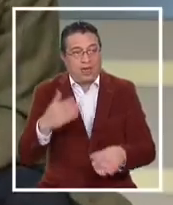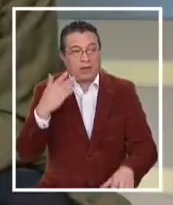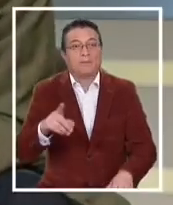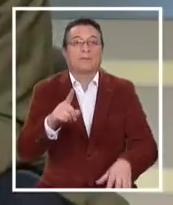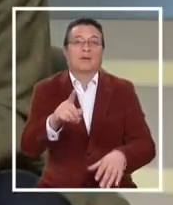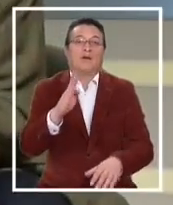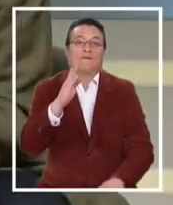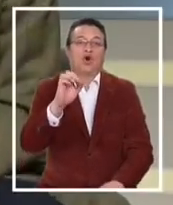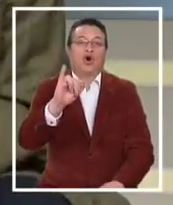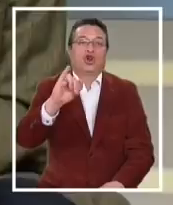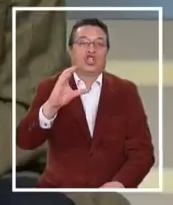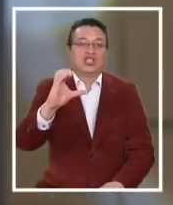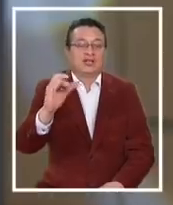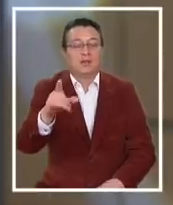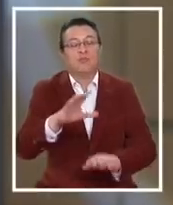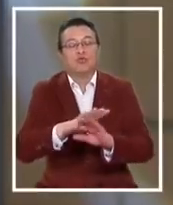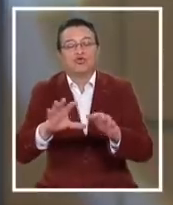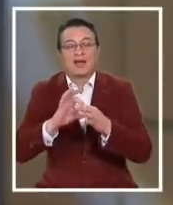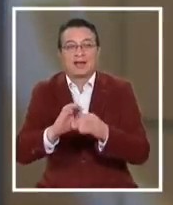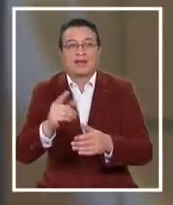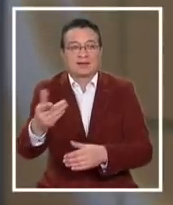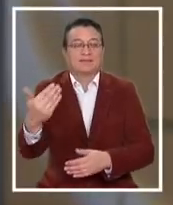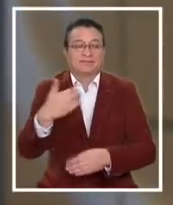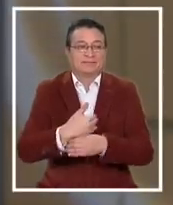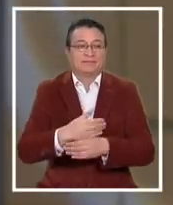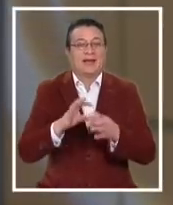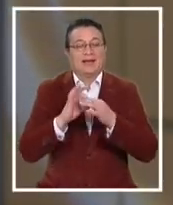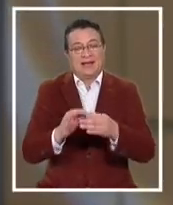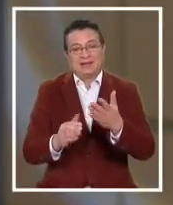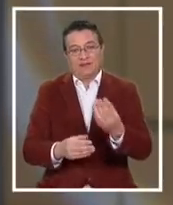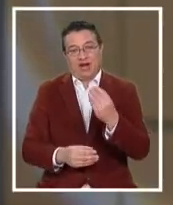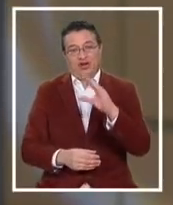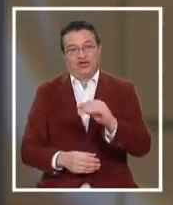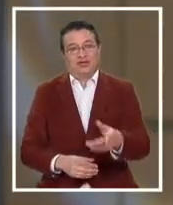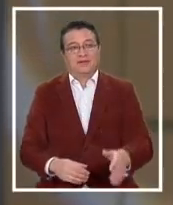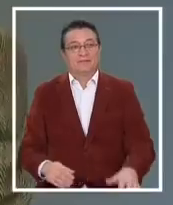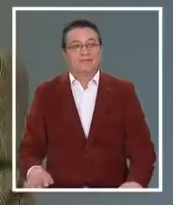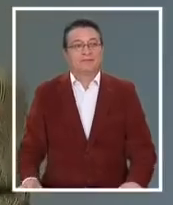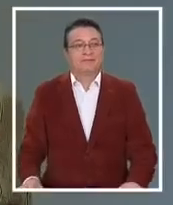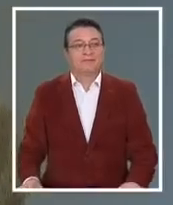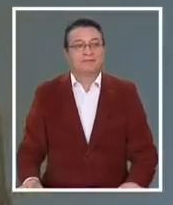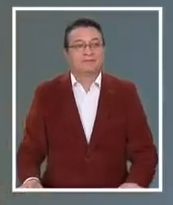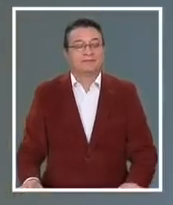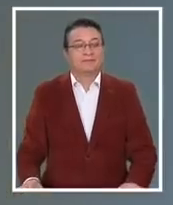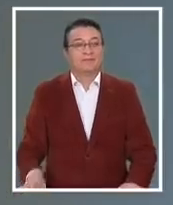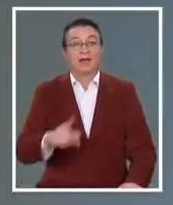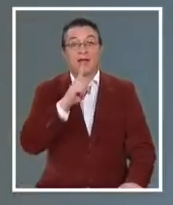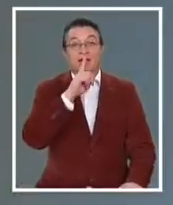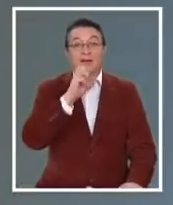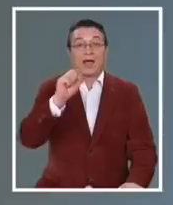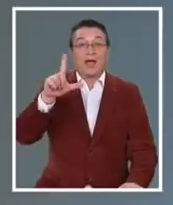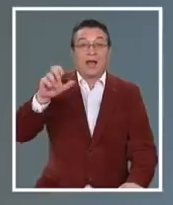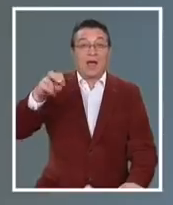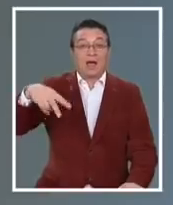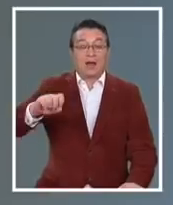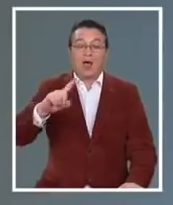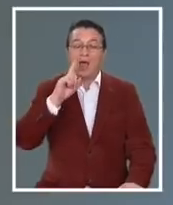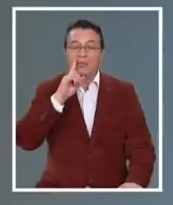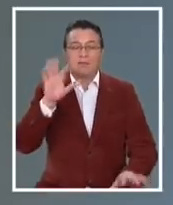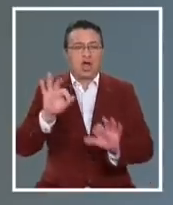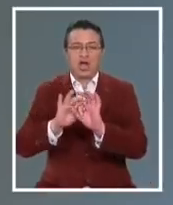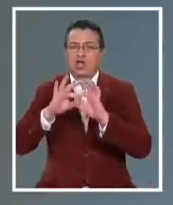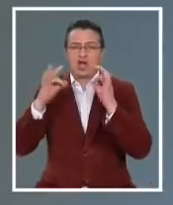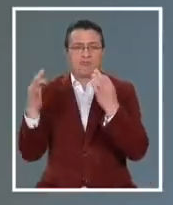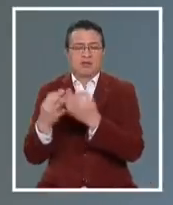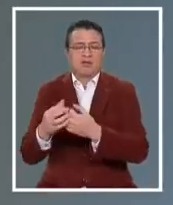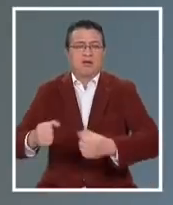Boric, muchísimas gracias por estar esta noche con nosotros. Un gustazo. Que le vaya gracias, muy bien. Gabriel. Buenas noches. Chao, chao. Talana cuenta con la más completa y